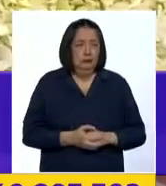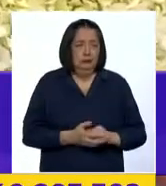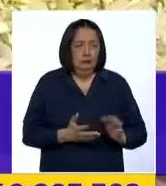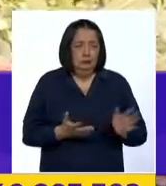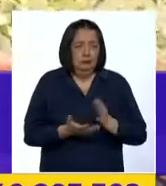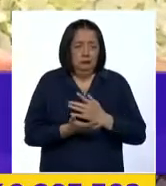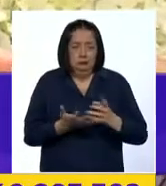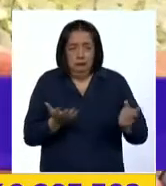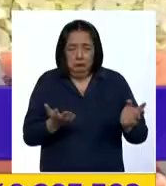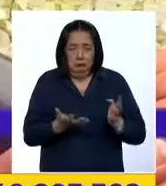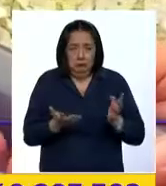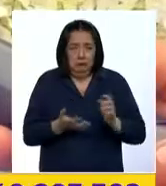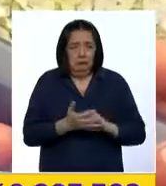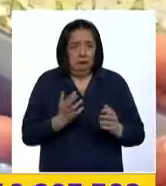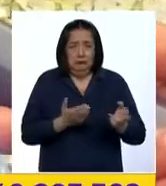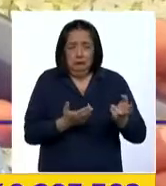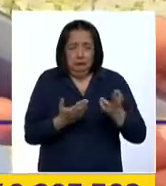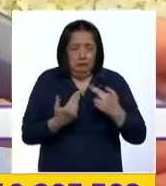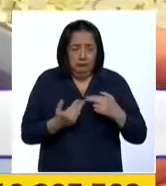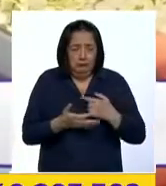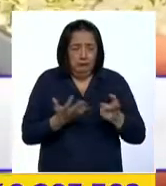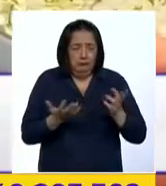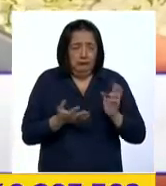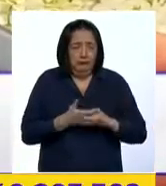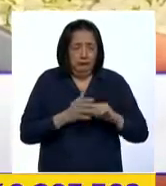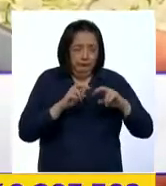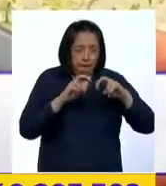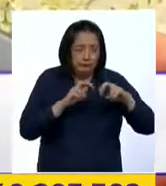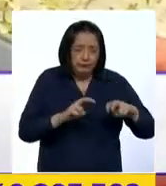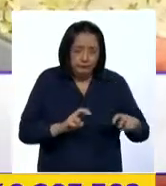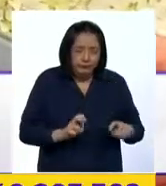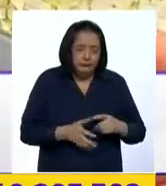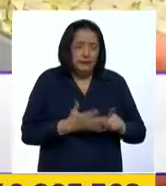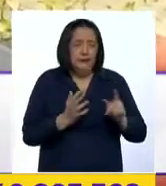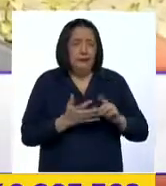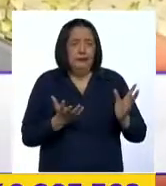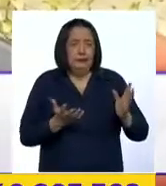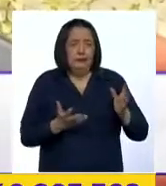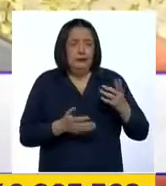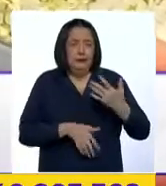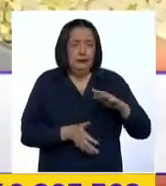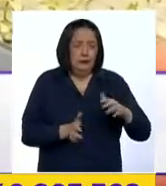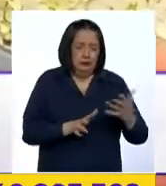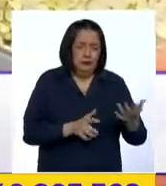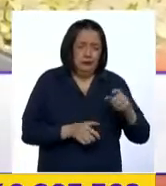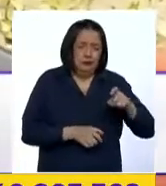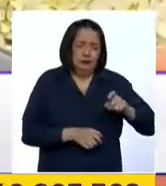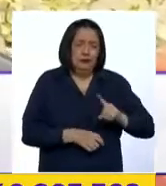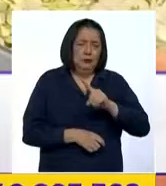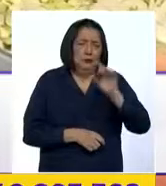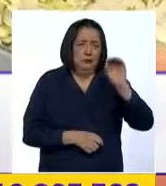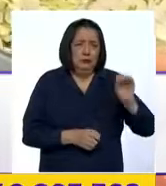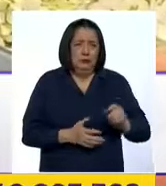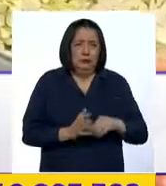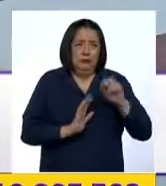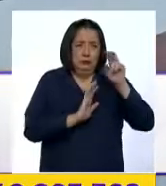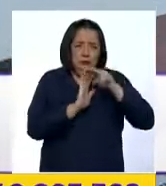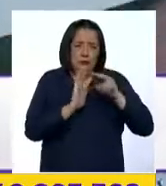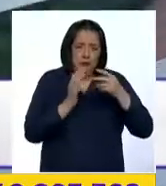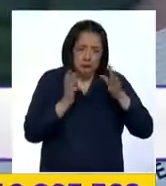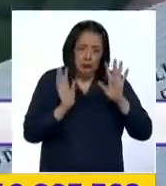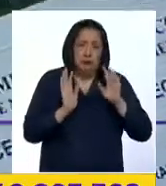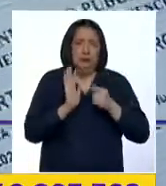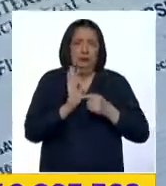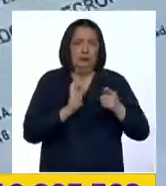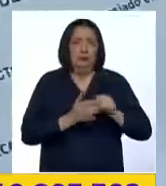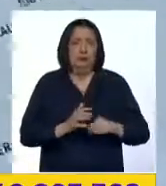ni una respuesta clara de la parte de necropsia. Tenemos que tener al 100% el resultado, pero los videos hablan por sí solos.